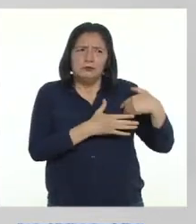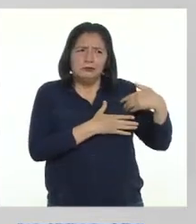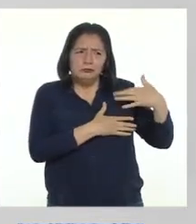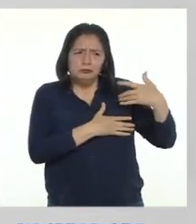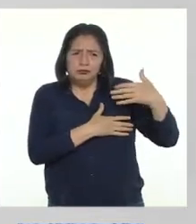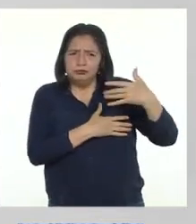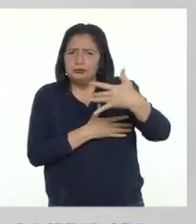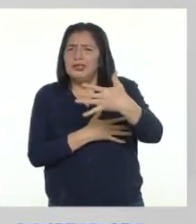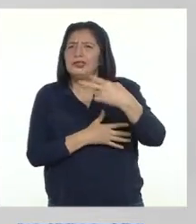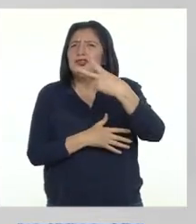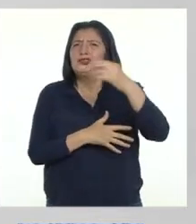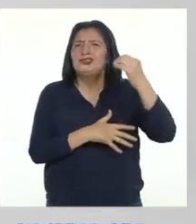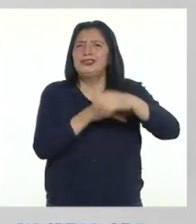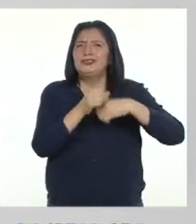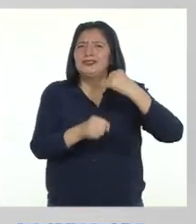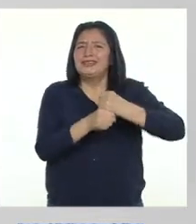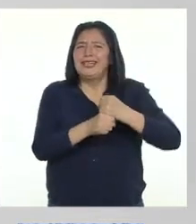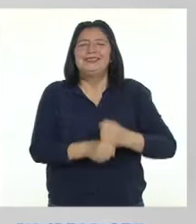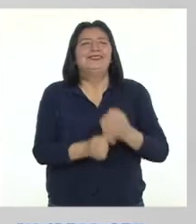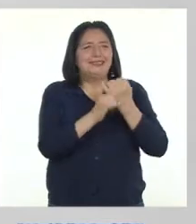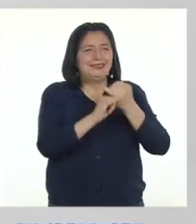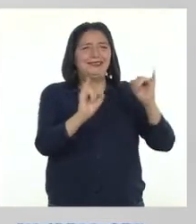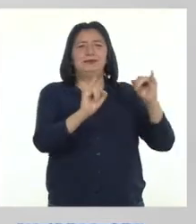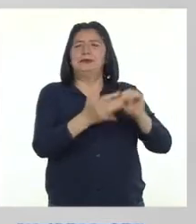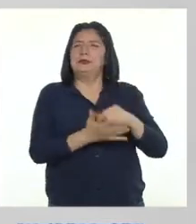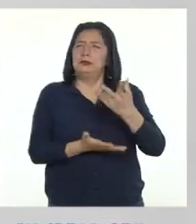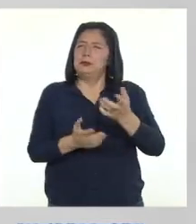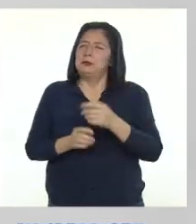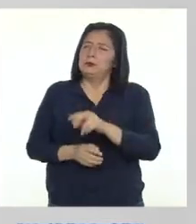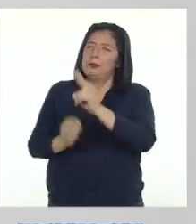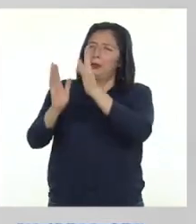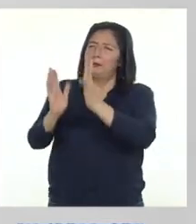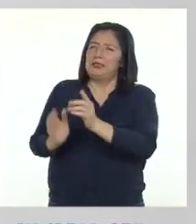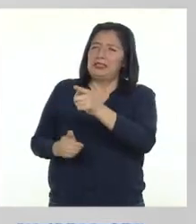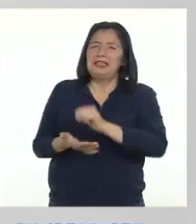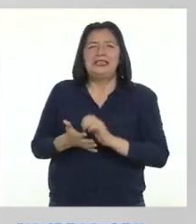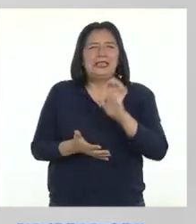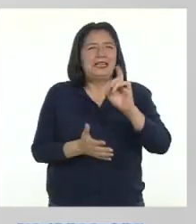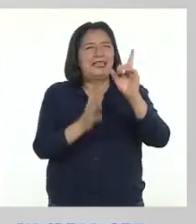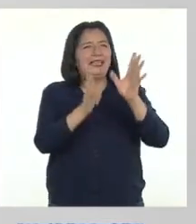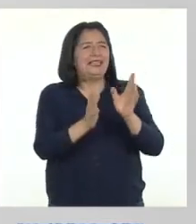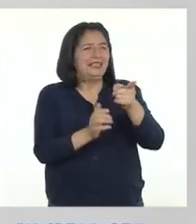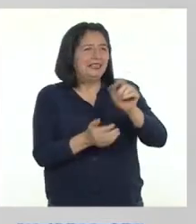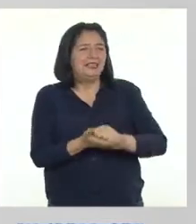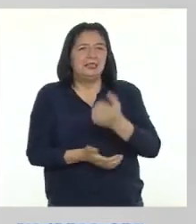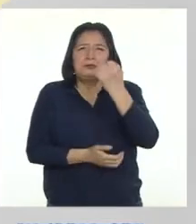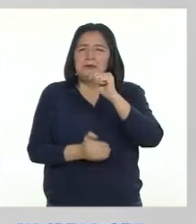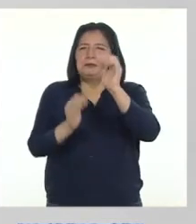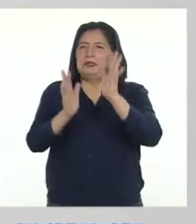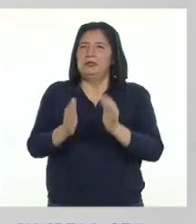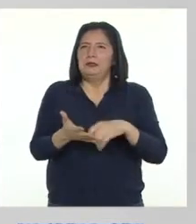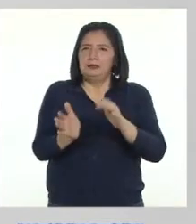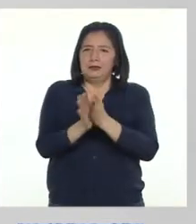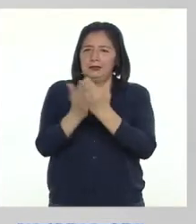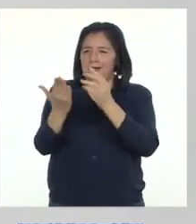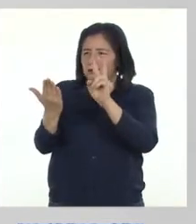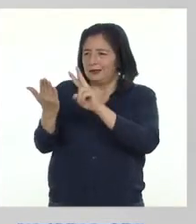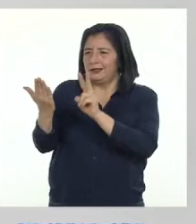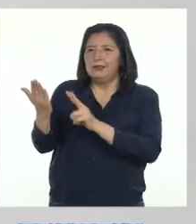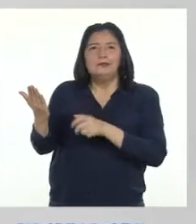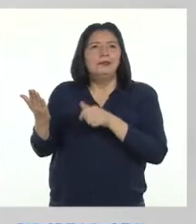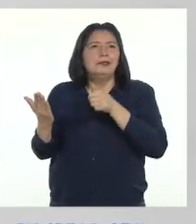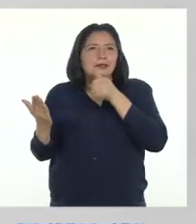estos 200 años de la República. Junto a Vera, Edmundo y Viajerito, leímos el libro secreto de